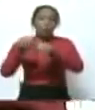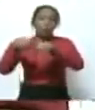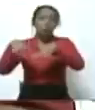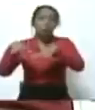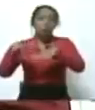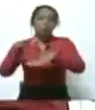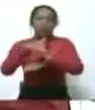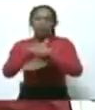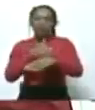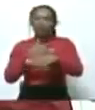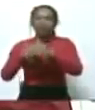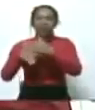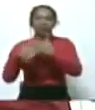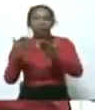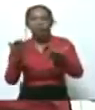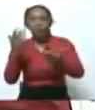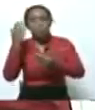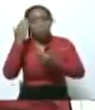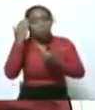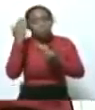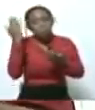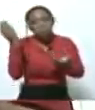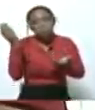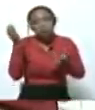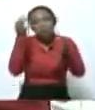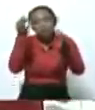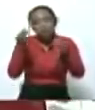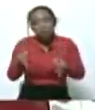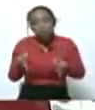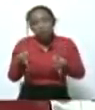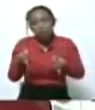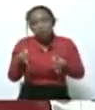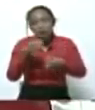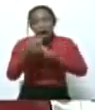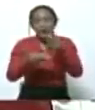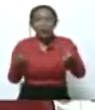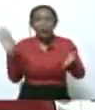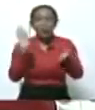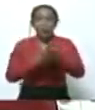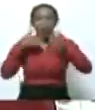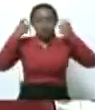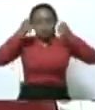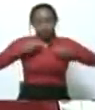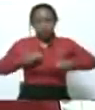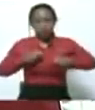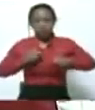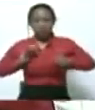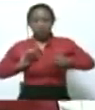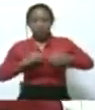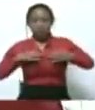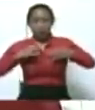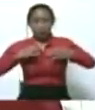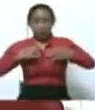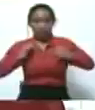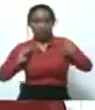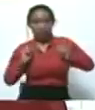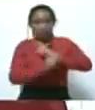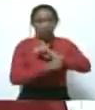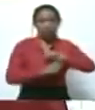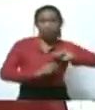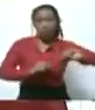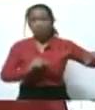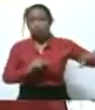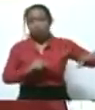para dónde se habrán ido? No sabemos, ¿no? Seguramente lo que hacen es ponerse una franela, se quitan una y se ponen otra. A ver si ahí